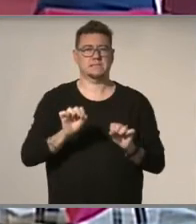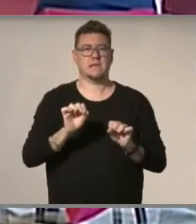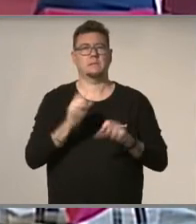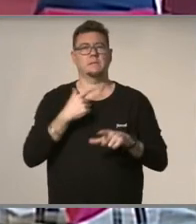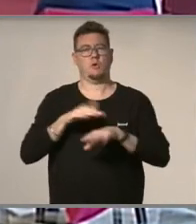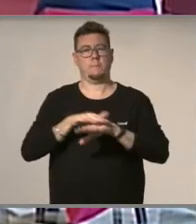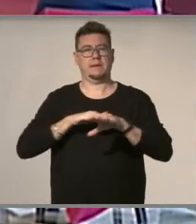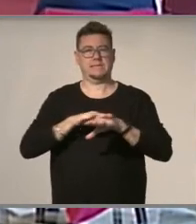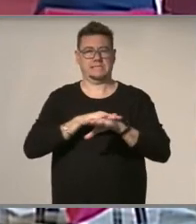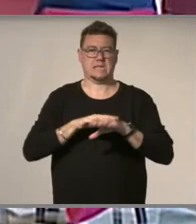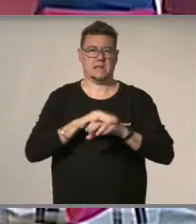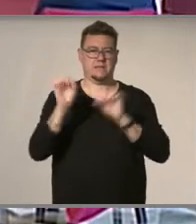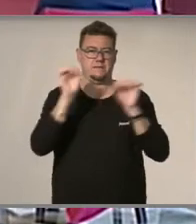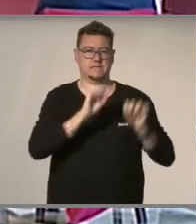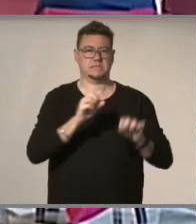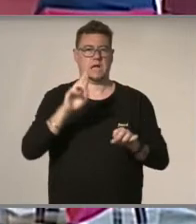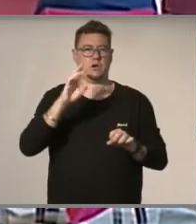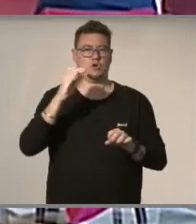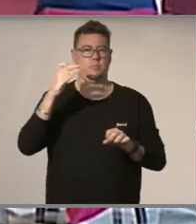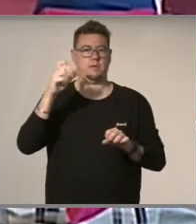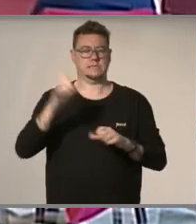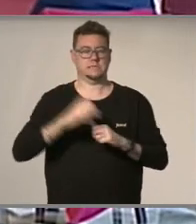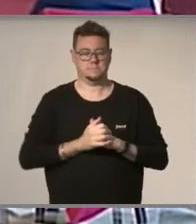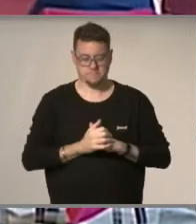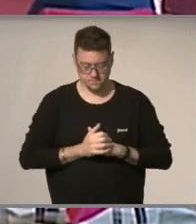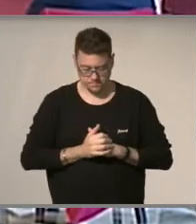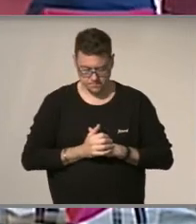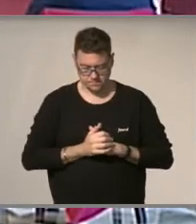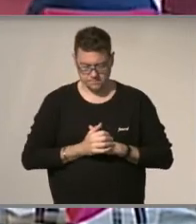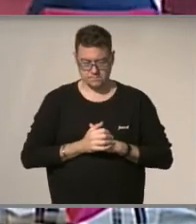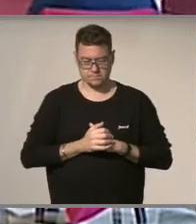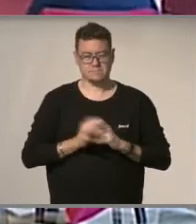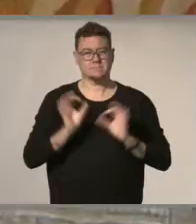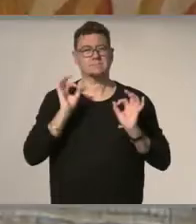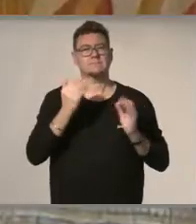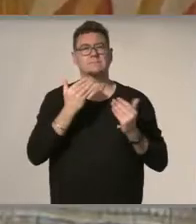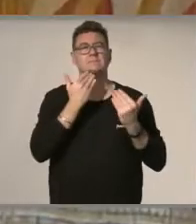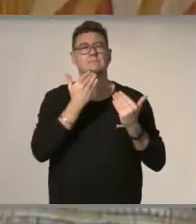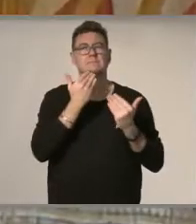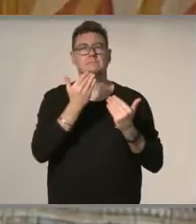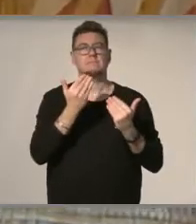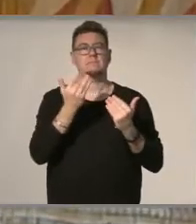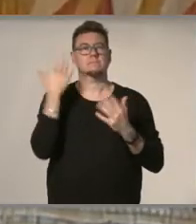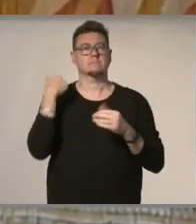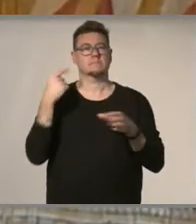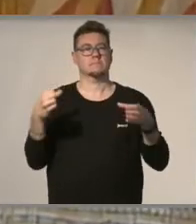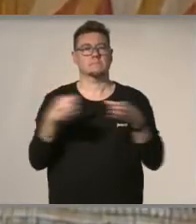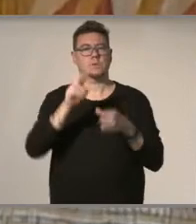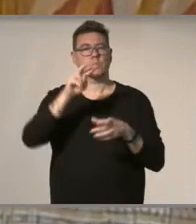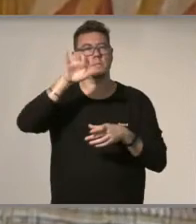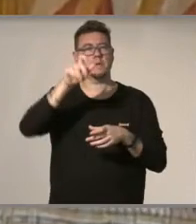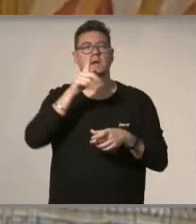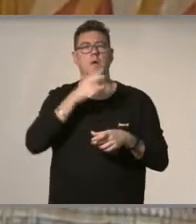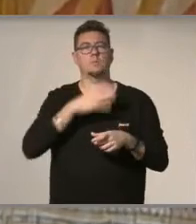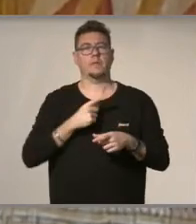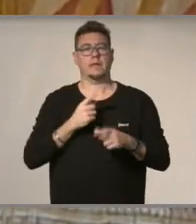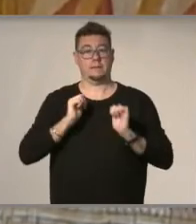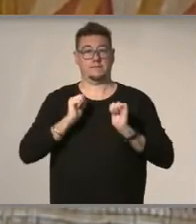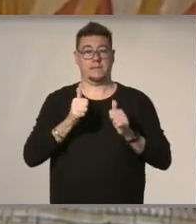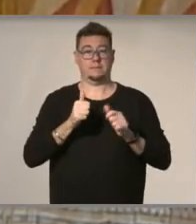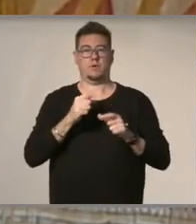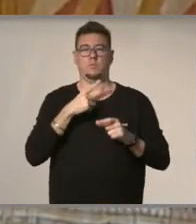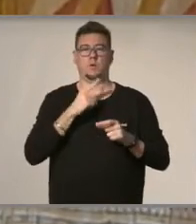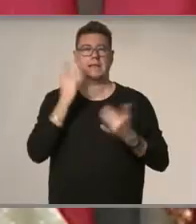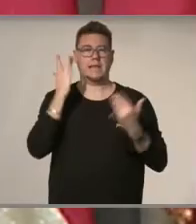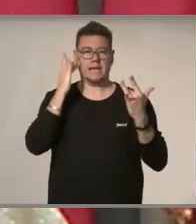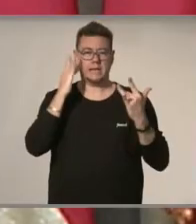Gracias, ministra. En concreto, gracias a la preparación de los efectivos de la UME, se pudo llevar a cabo en los primeros meses la desinfección